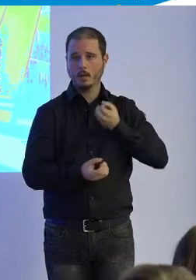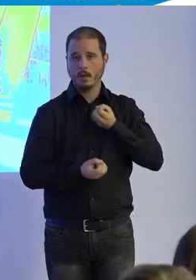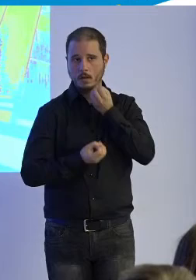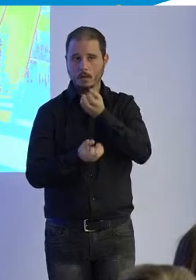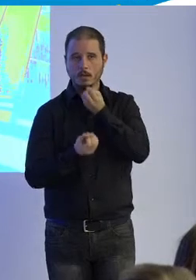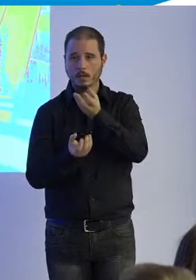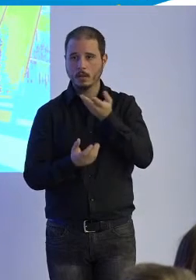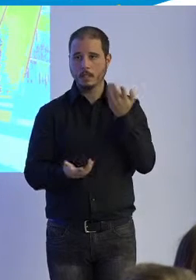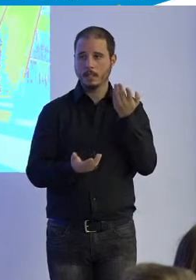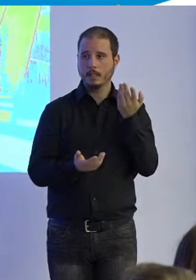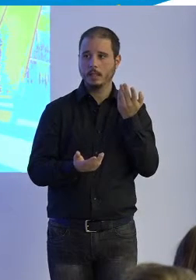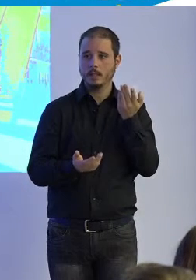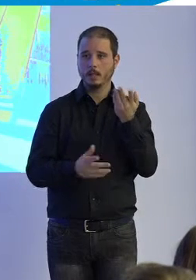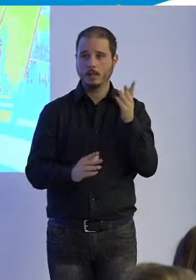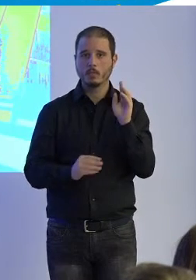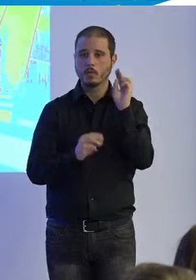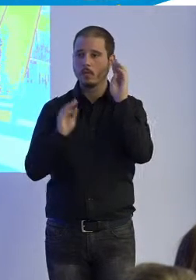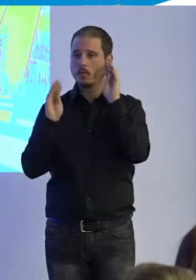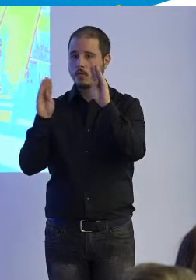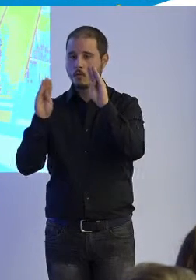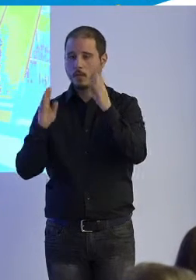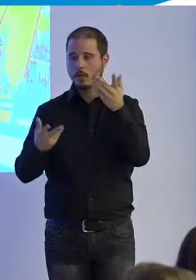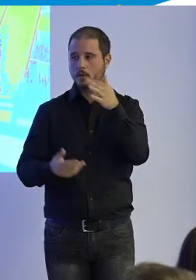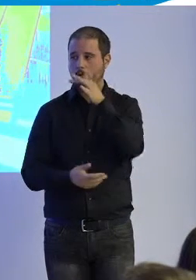para formación para niños con autismo, por ejemplo.